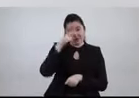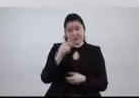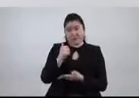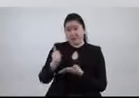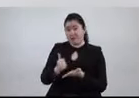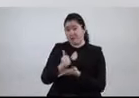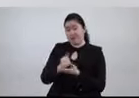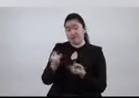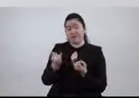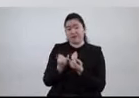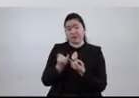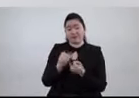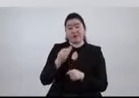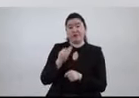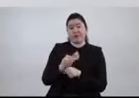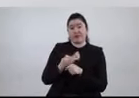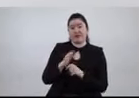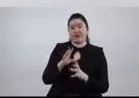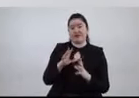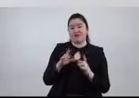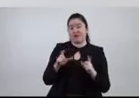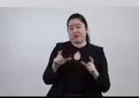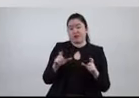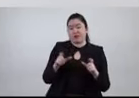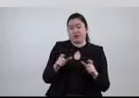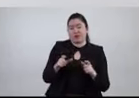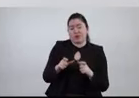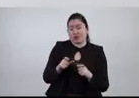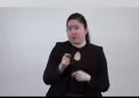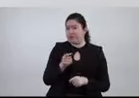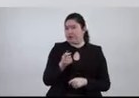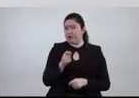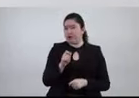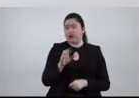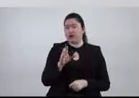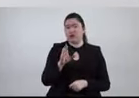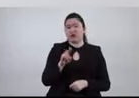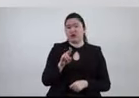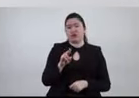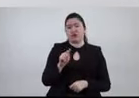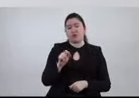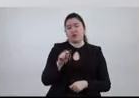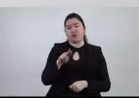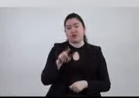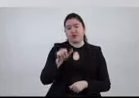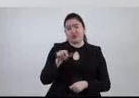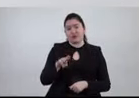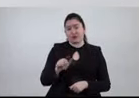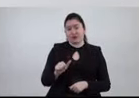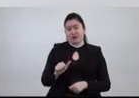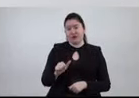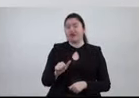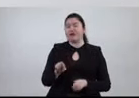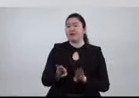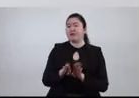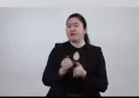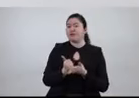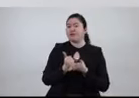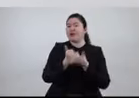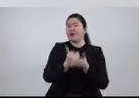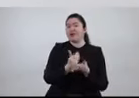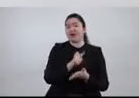Entonces, en esta época, esta ligera reducción que se va a hacer del Cutzamala se compensa un poco con el ERMA. Pero de todas maneras, pues